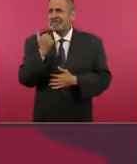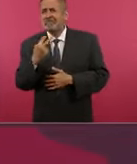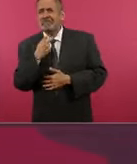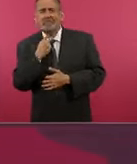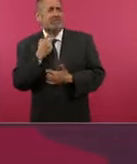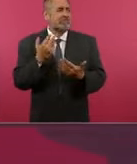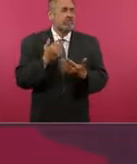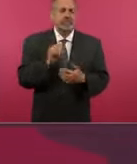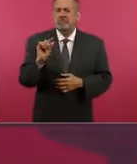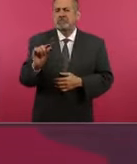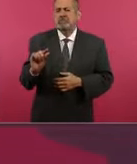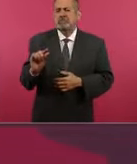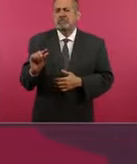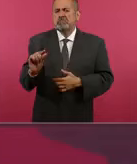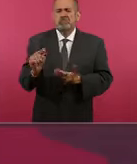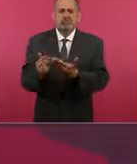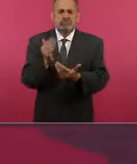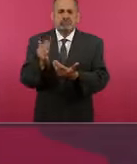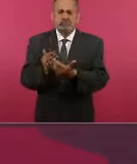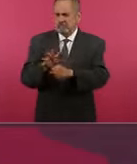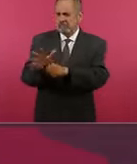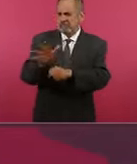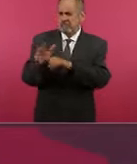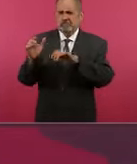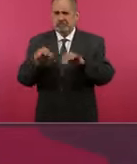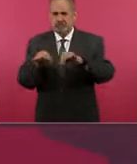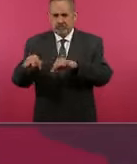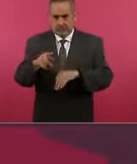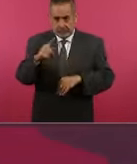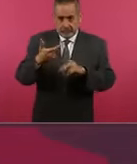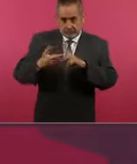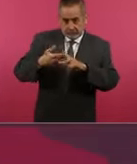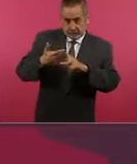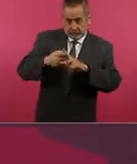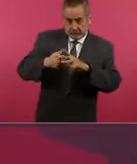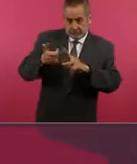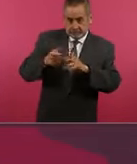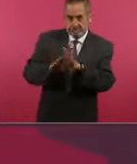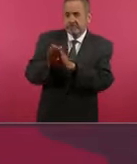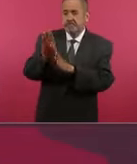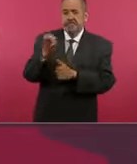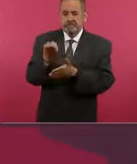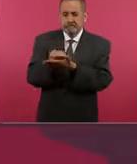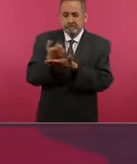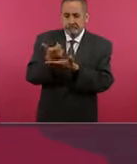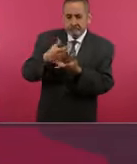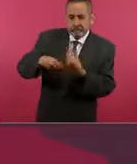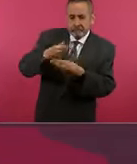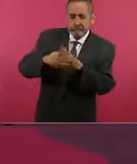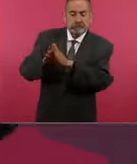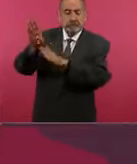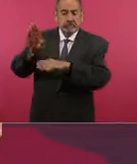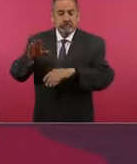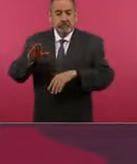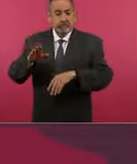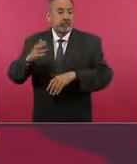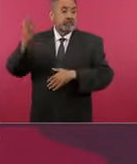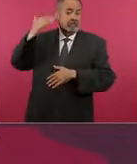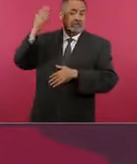y con más crecimiento económico. O sea, lo puedes constatar. Cuando era